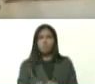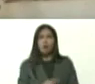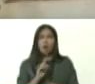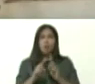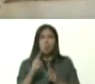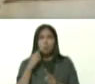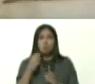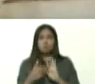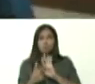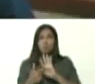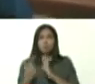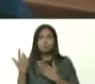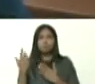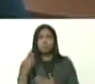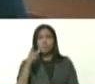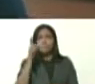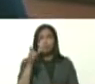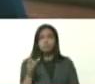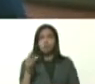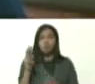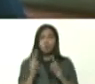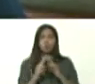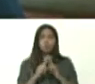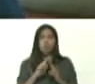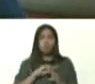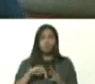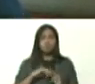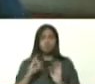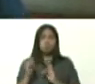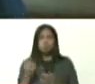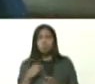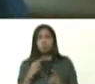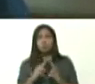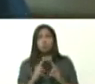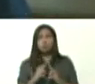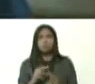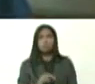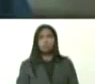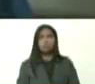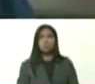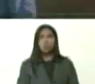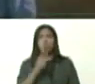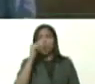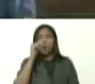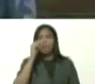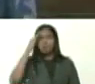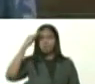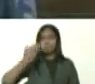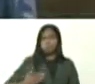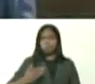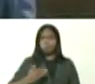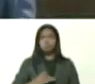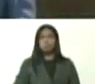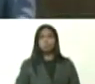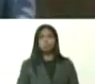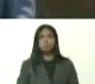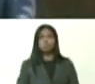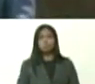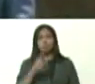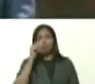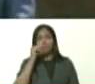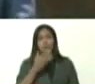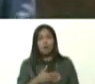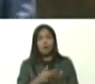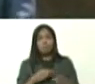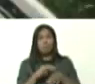casos de una persona conocida por nosotros, el general Raúl Salazar. Nombre que fue ministro